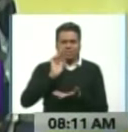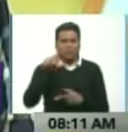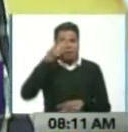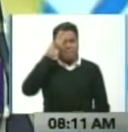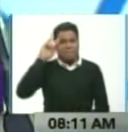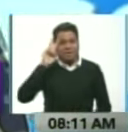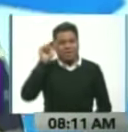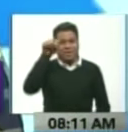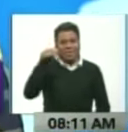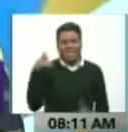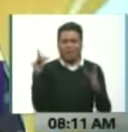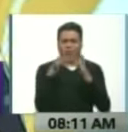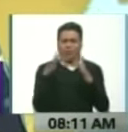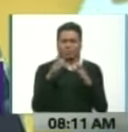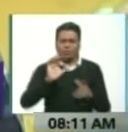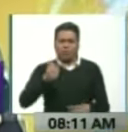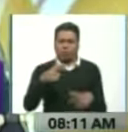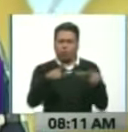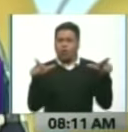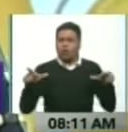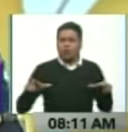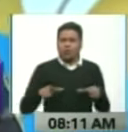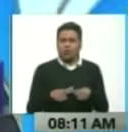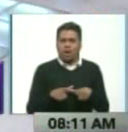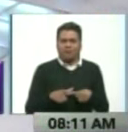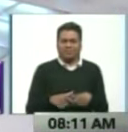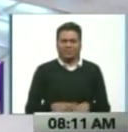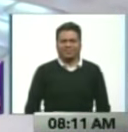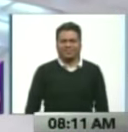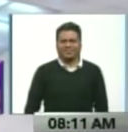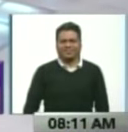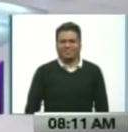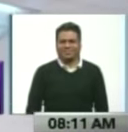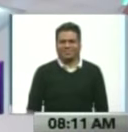Verónica, que está ya en otro set en Ciudad Tiuna.